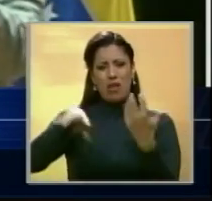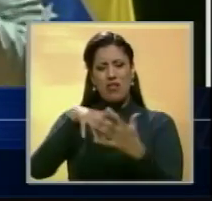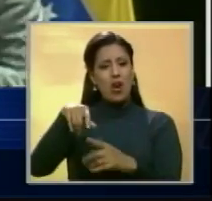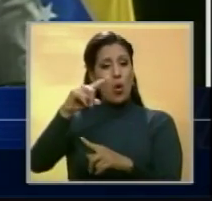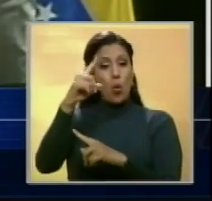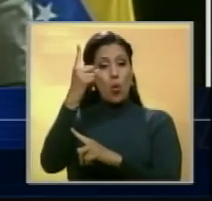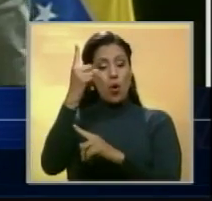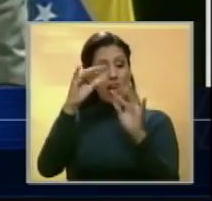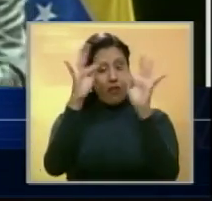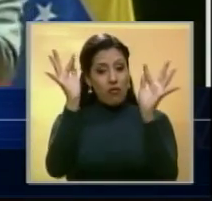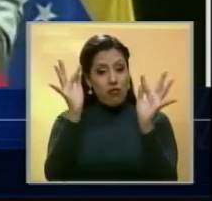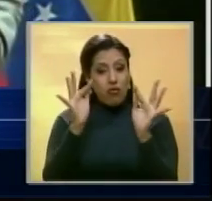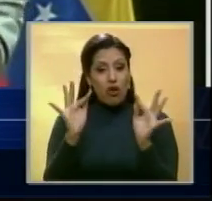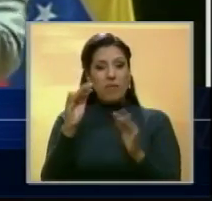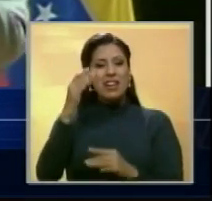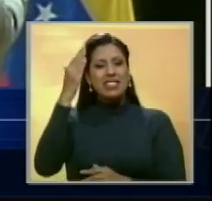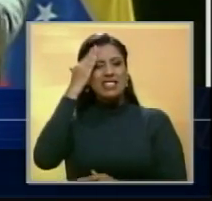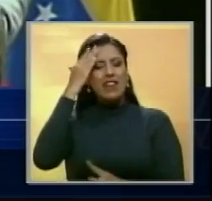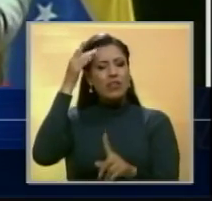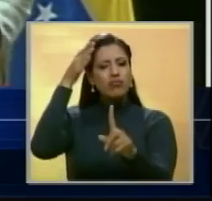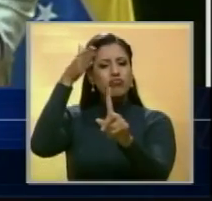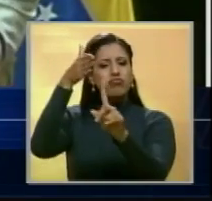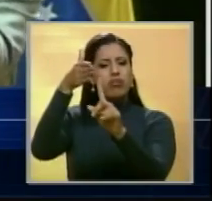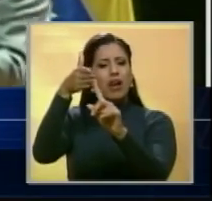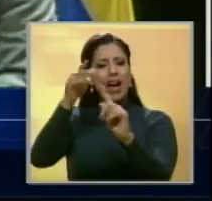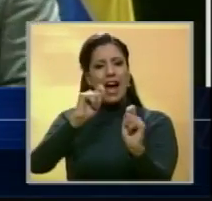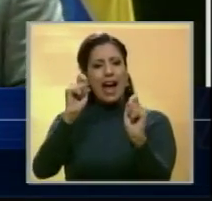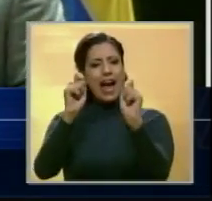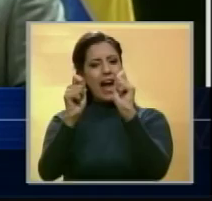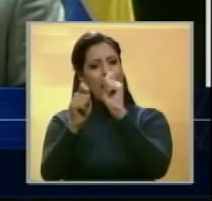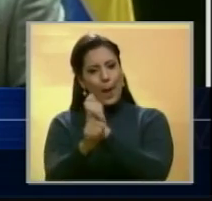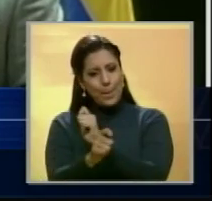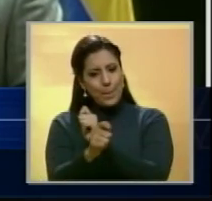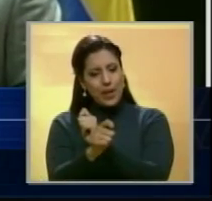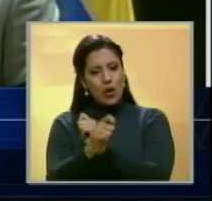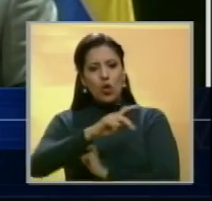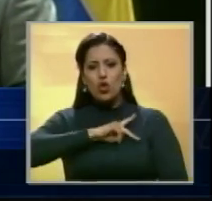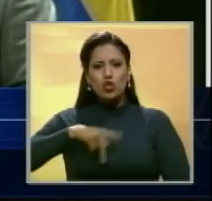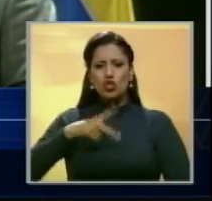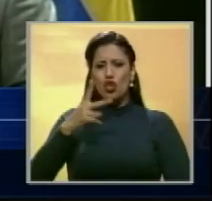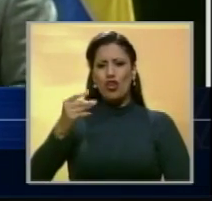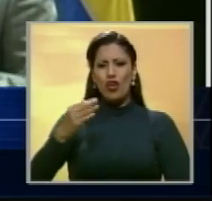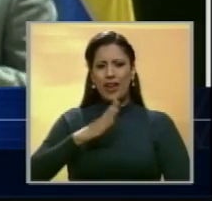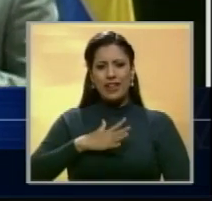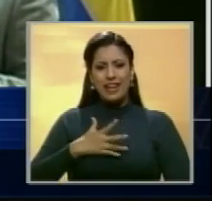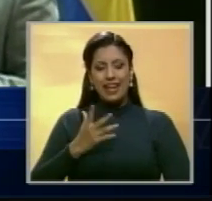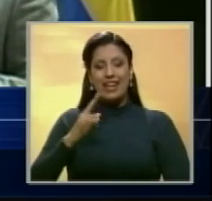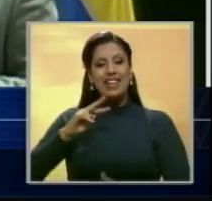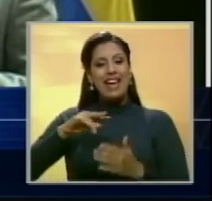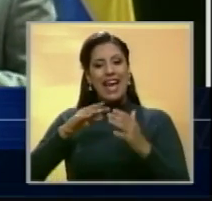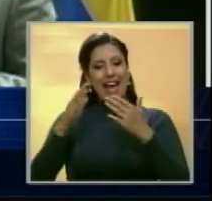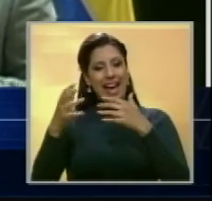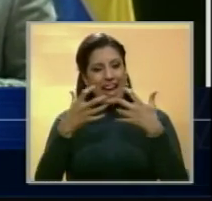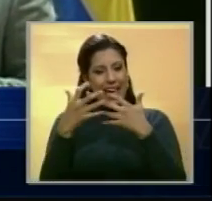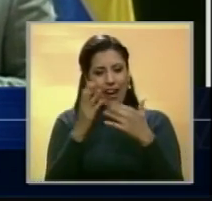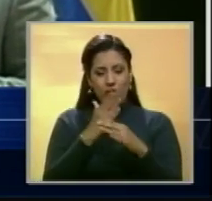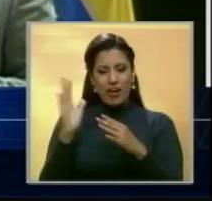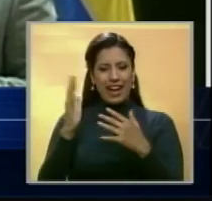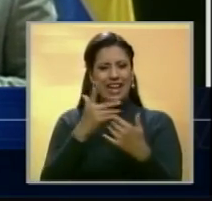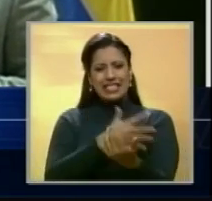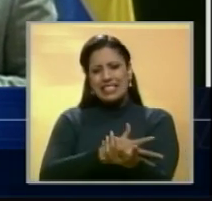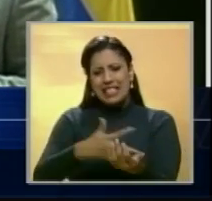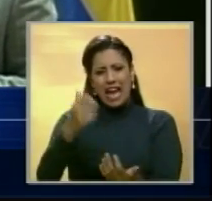única forma de saber qué queremos, con qué sustituir lo que no queremos, sin guerra, sin